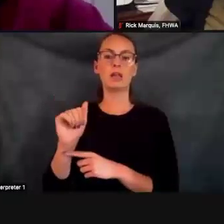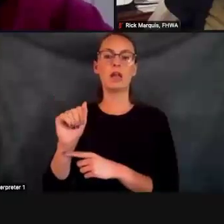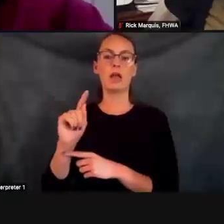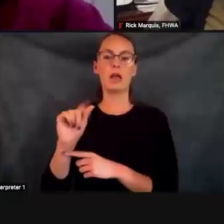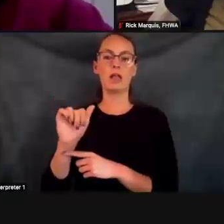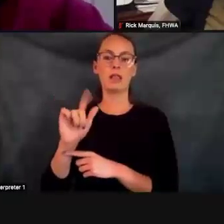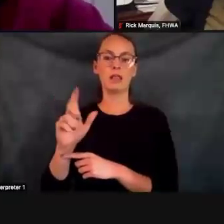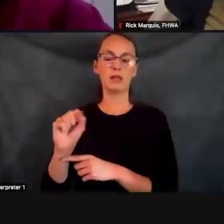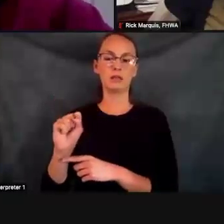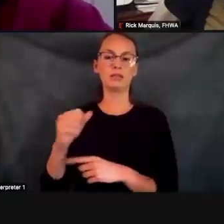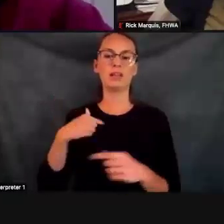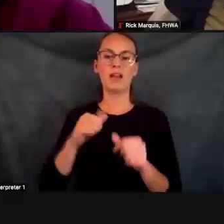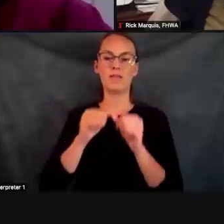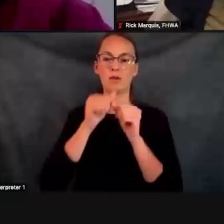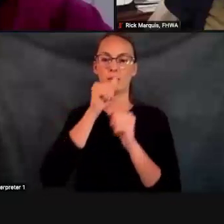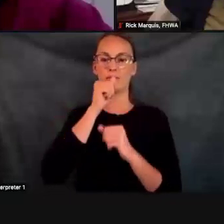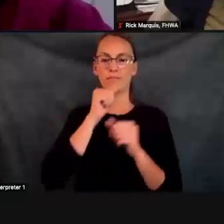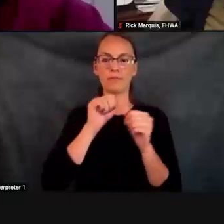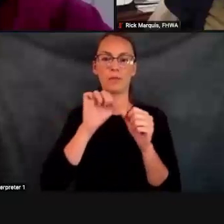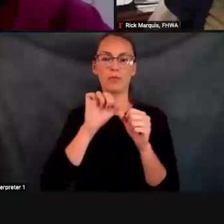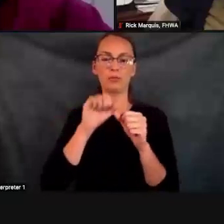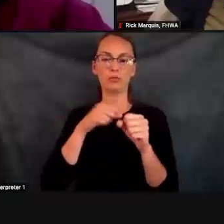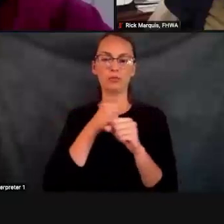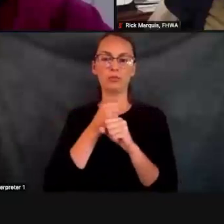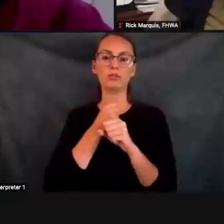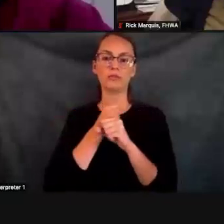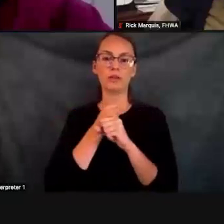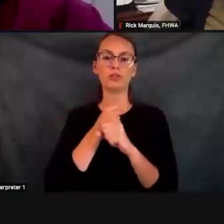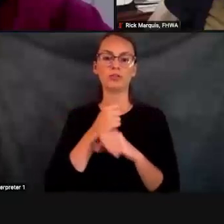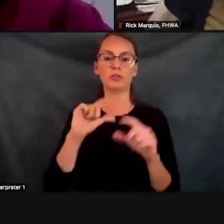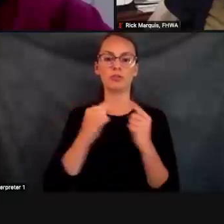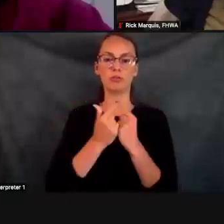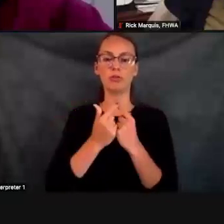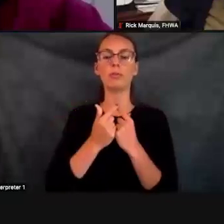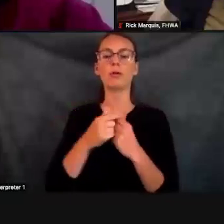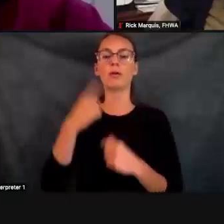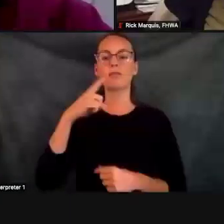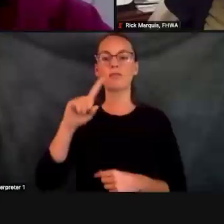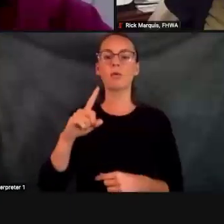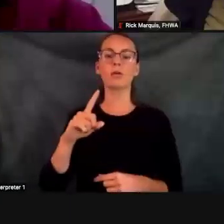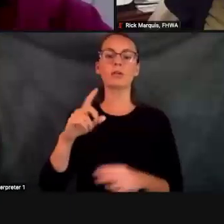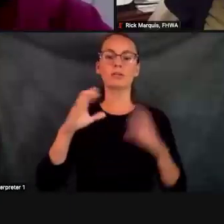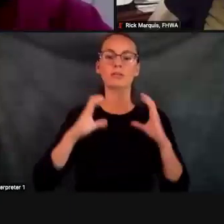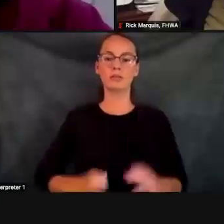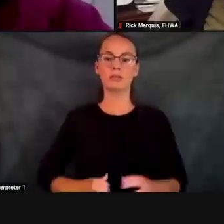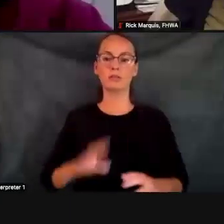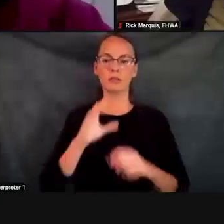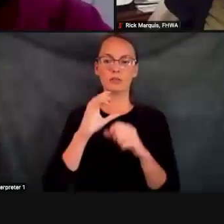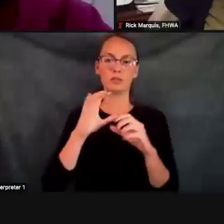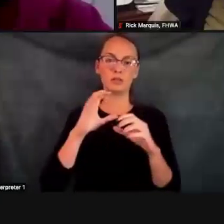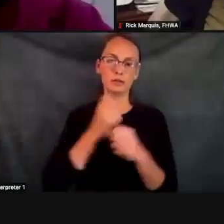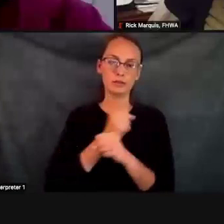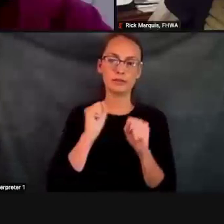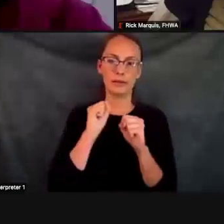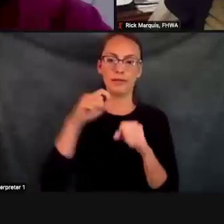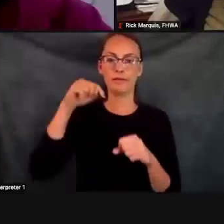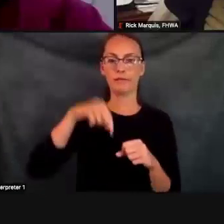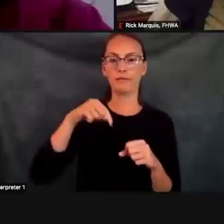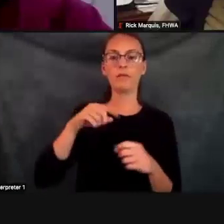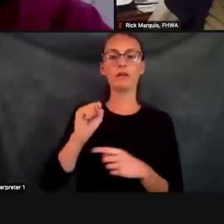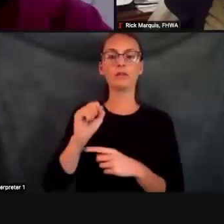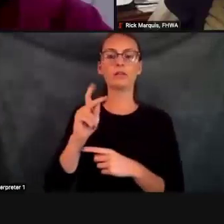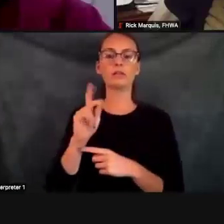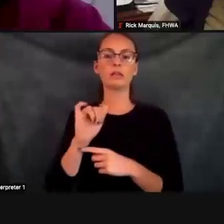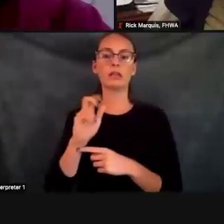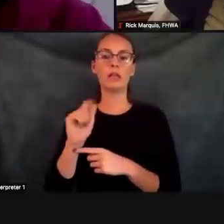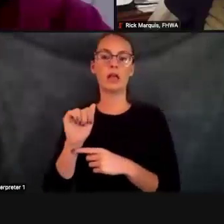H-O-L-L-A-N-D-G-R-E-G-G. Soy residente de Skinneapolis y yo trabajo con Citizens to Preserve. Yo ya he enviado